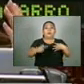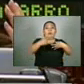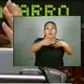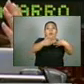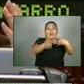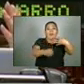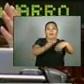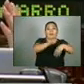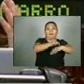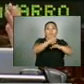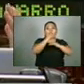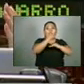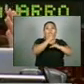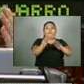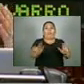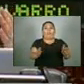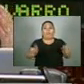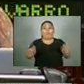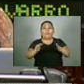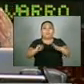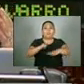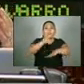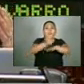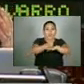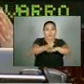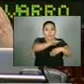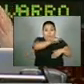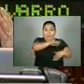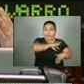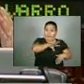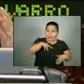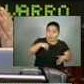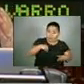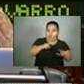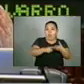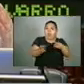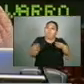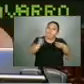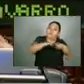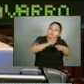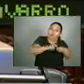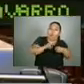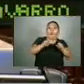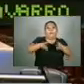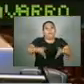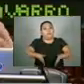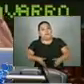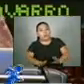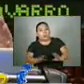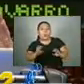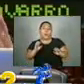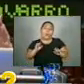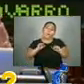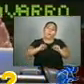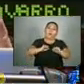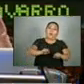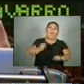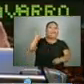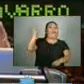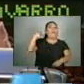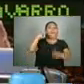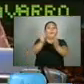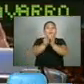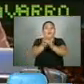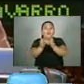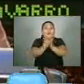transitoria que va a establecer el estado familiar, filiación, muerte o nacimiento de las víctimas del conflicto